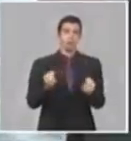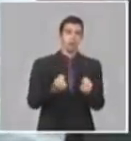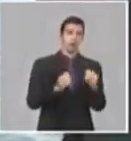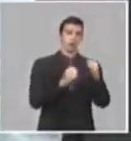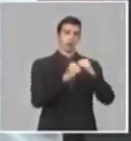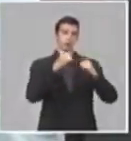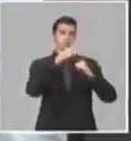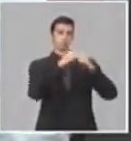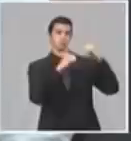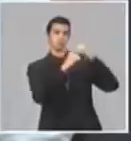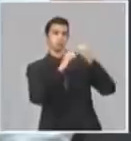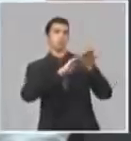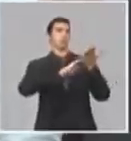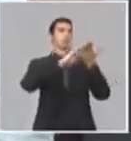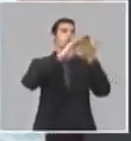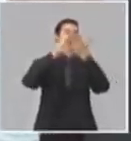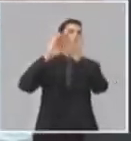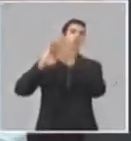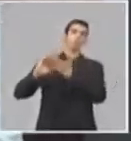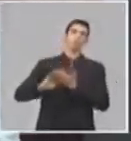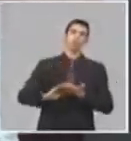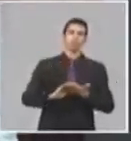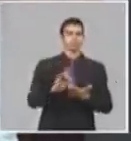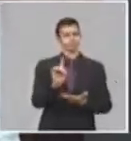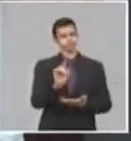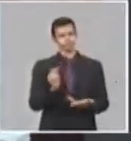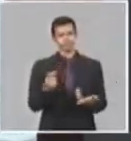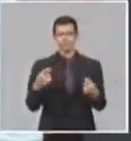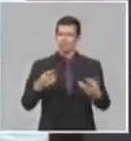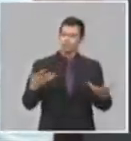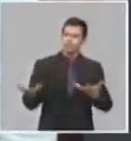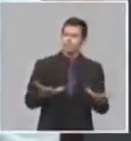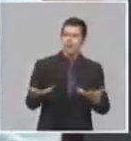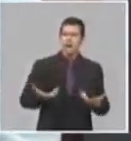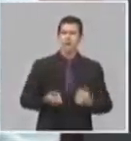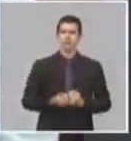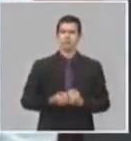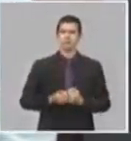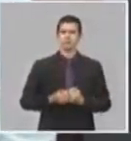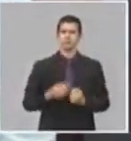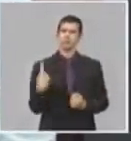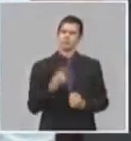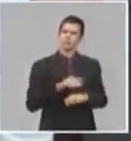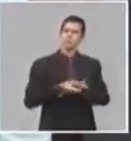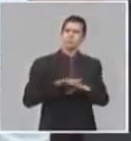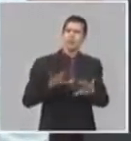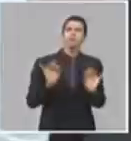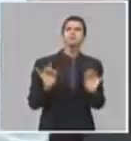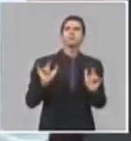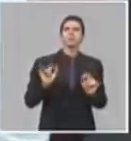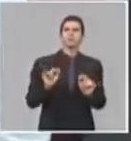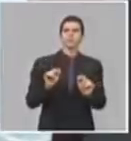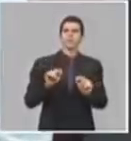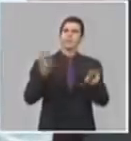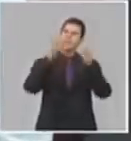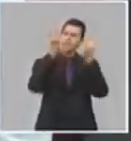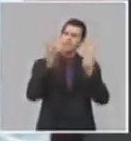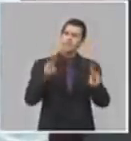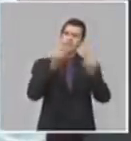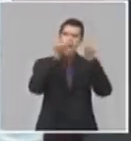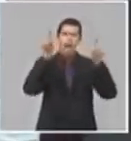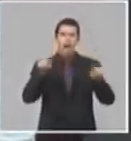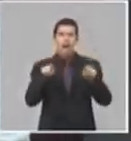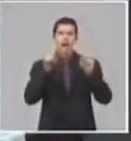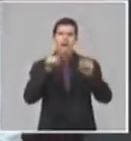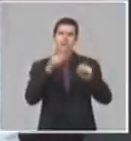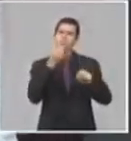La comunicación social ha llegado por fin a los organismos del país, pero tenemos que ser más proactivos, capaces de anticiparnos